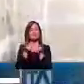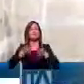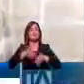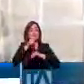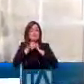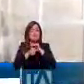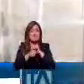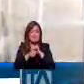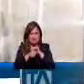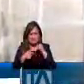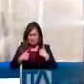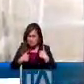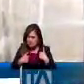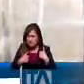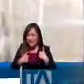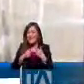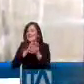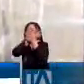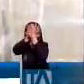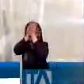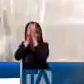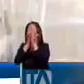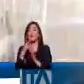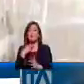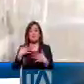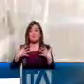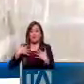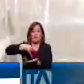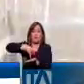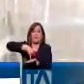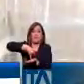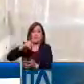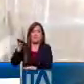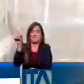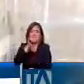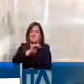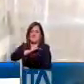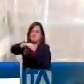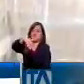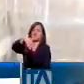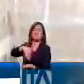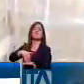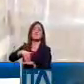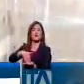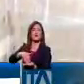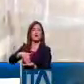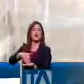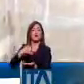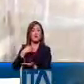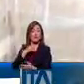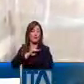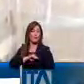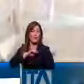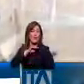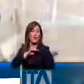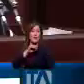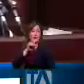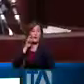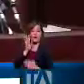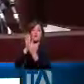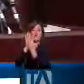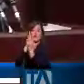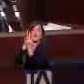que ocultar, ni nada que temer. Nosotros tenemos la interés y la solvencia moral, y si es que estuviera al frente, le mirara a los